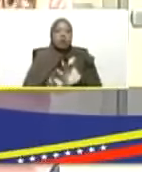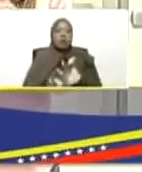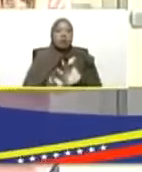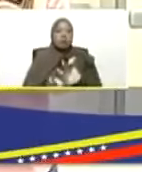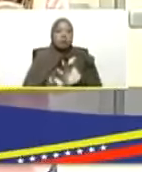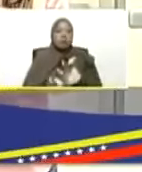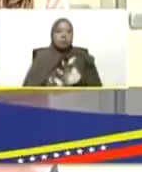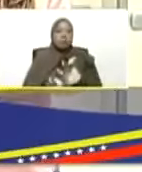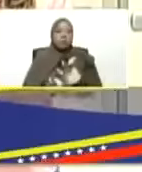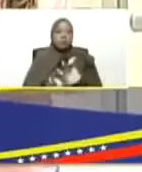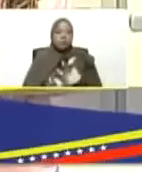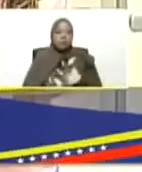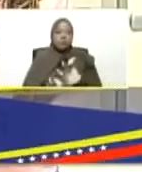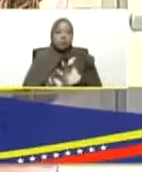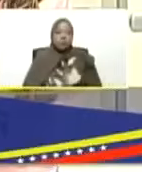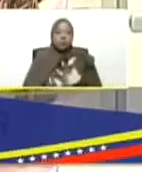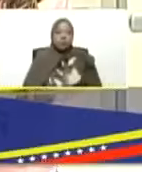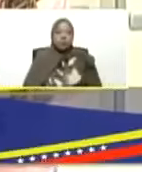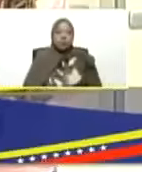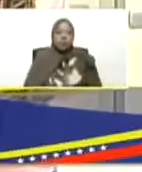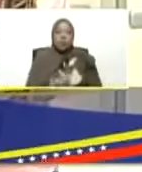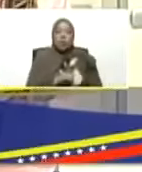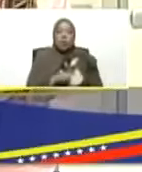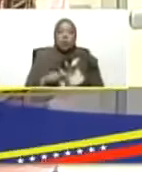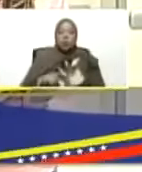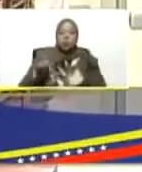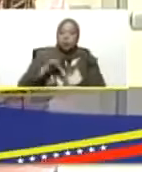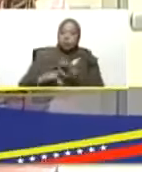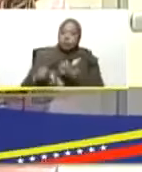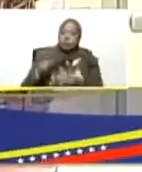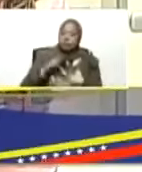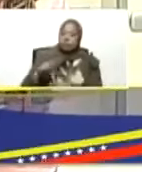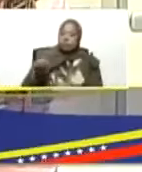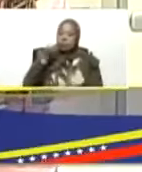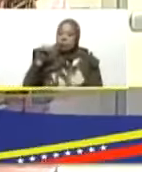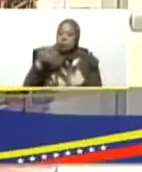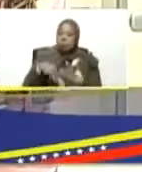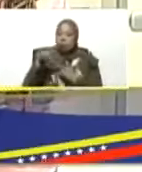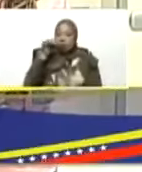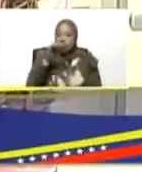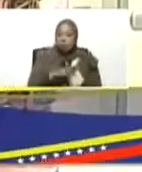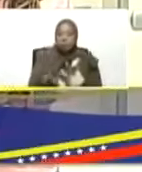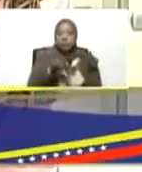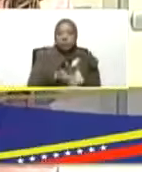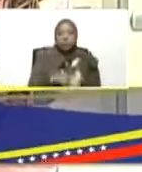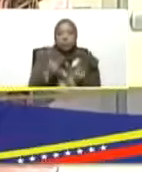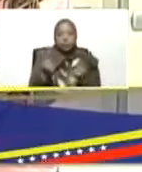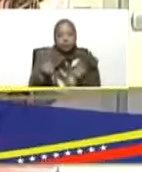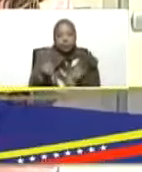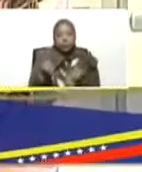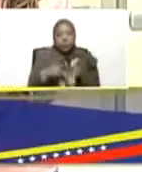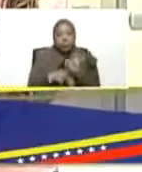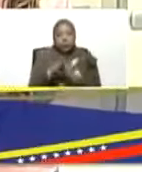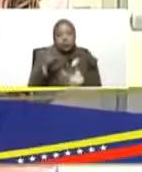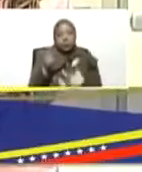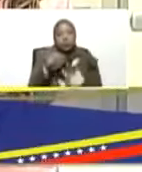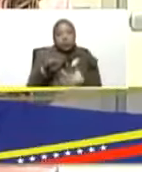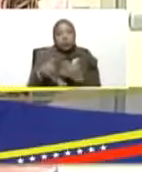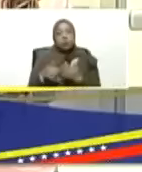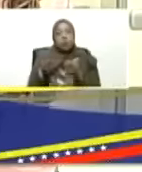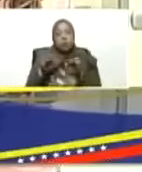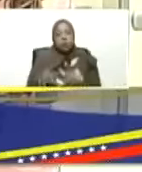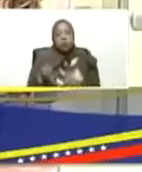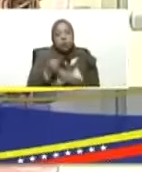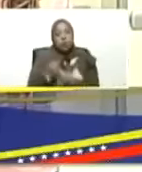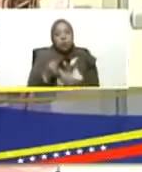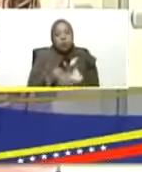frente a los privatizadores que amenazan al pueblo, recuperación de todo lo que haya que